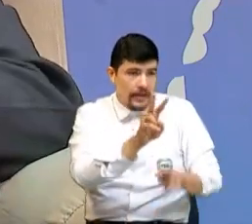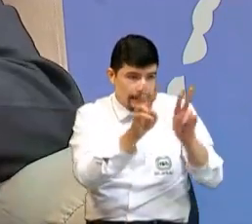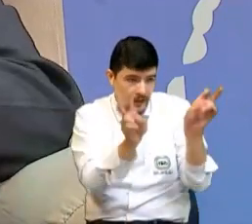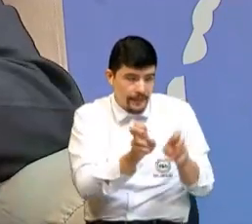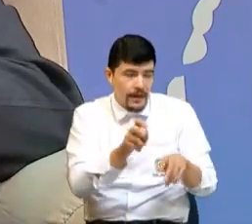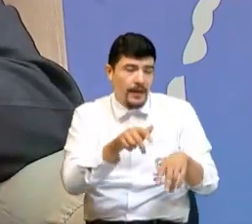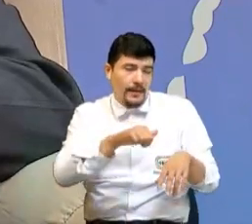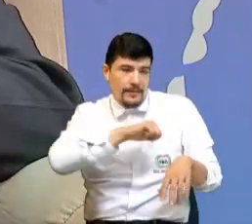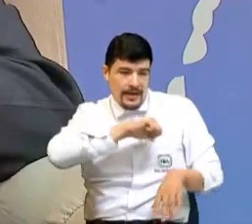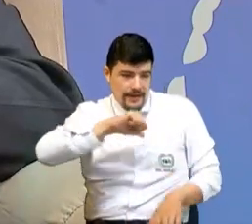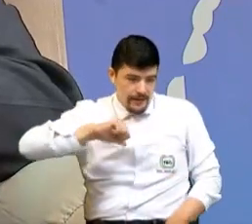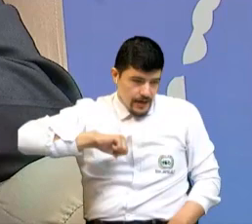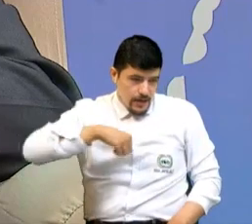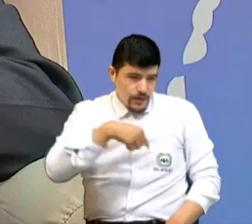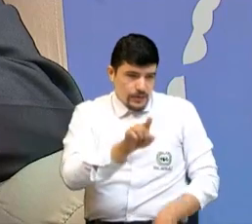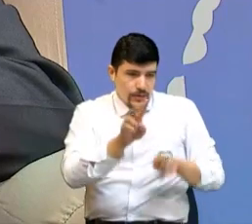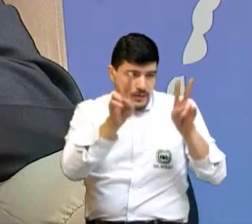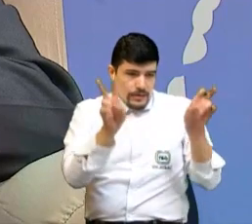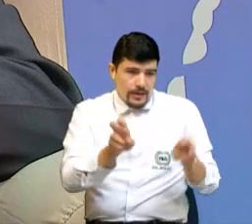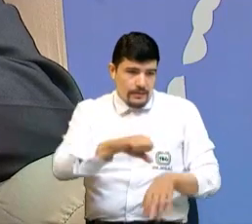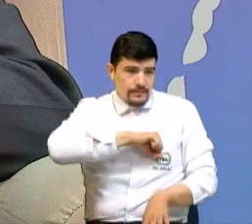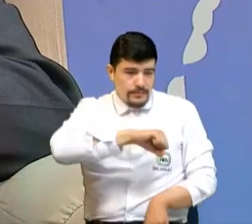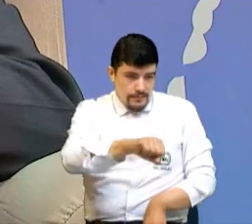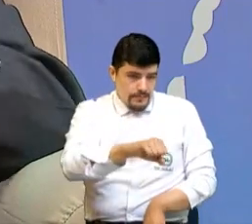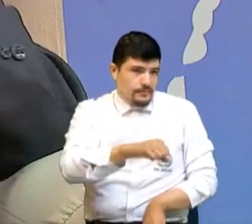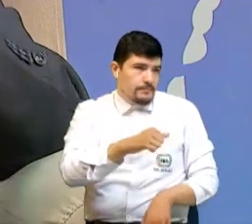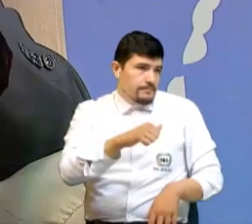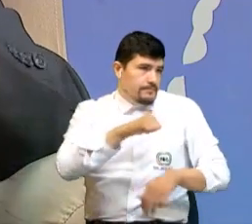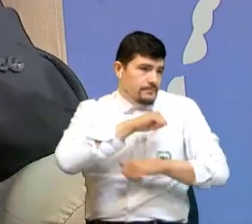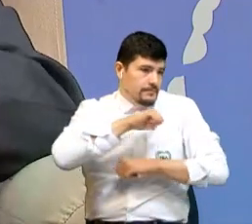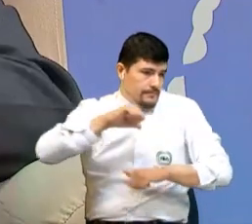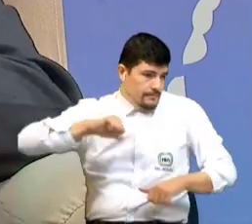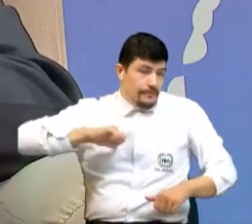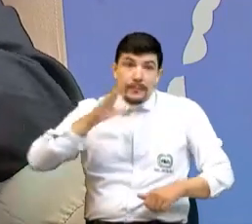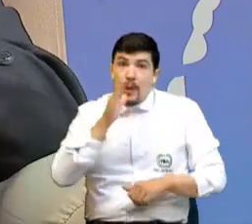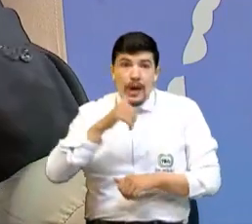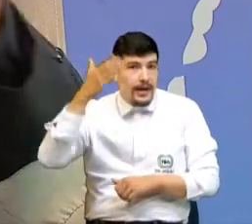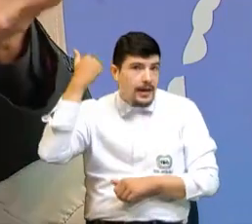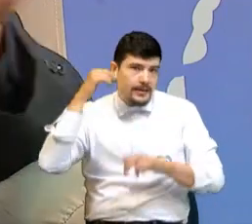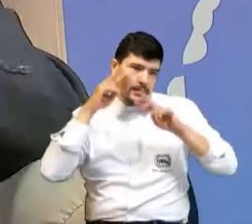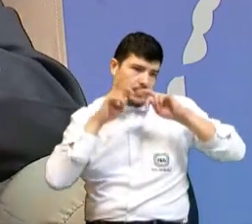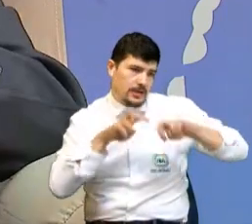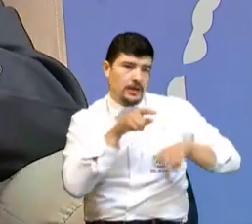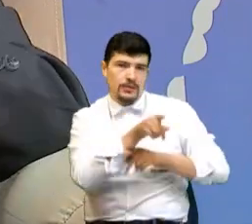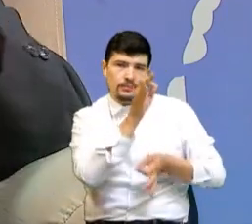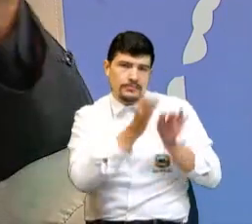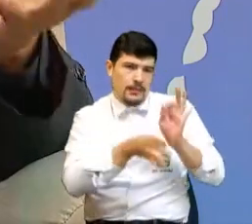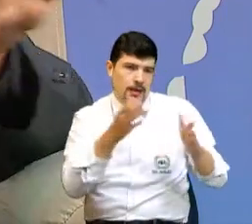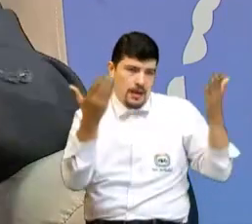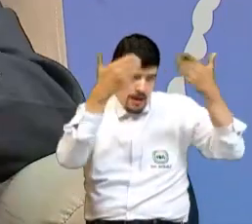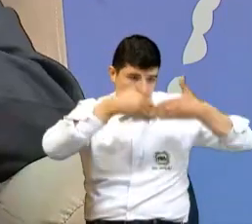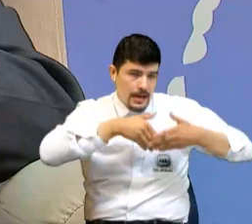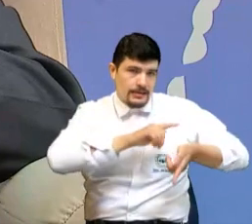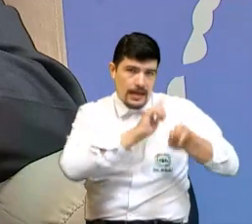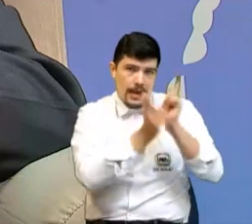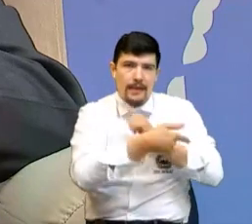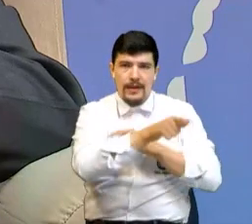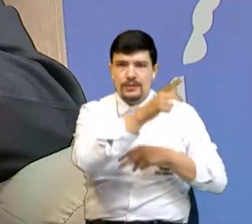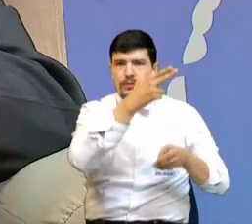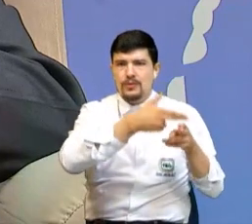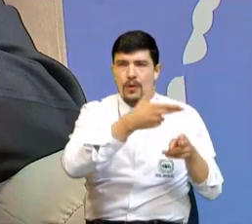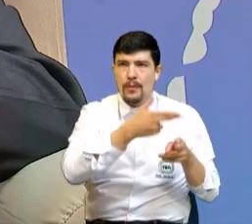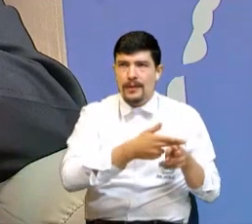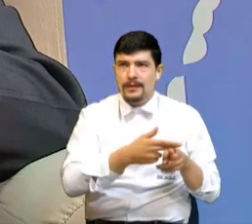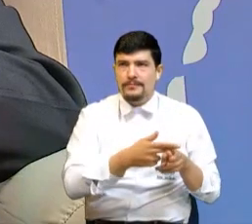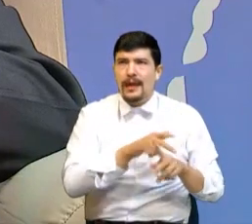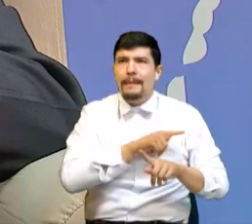privacidad y su derecho a la intimidad, y como no hay una investigación penal, pues se reserva o se modifica su